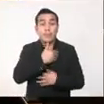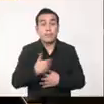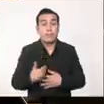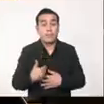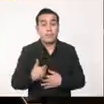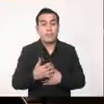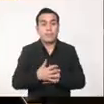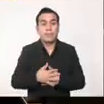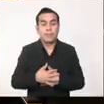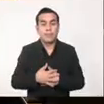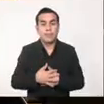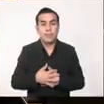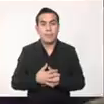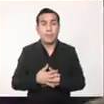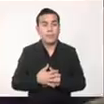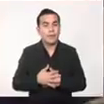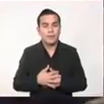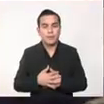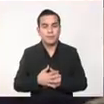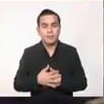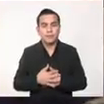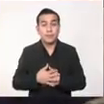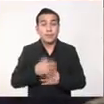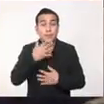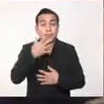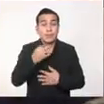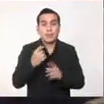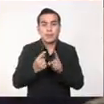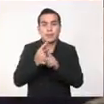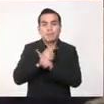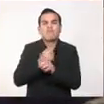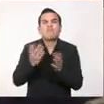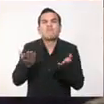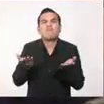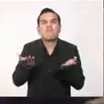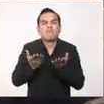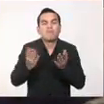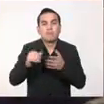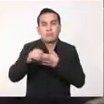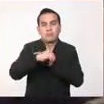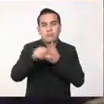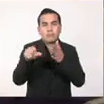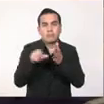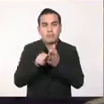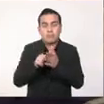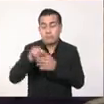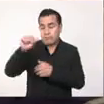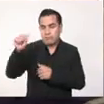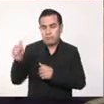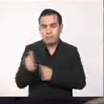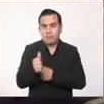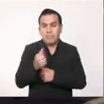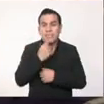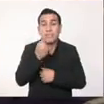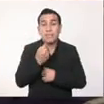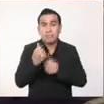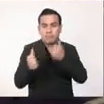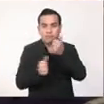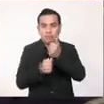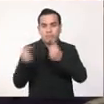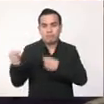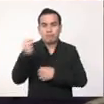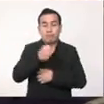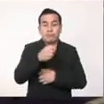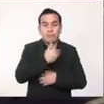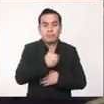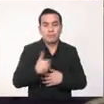República. Pero no, dice que para sustituirlo, la Asamblea nombrará un sustituto, punto.